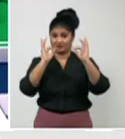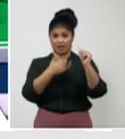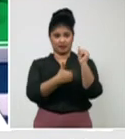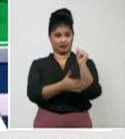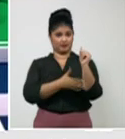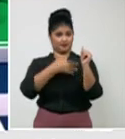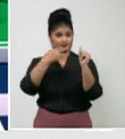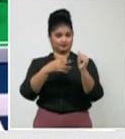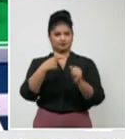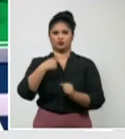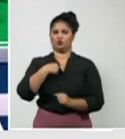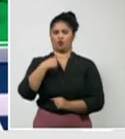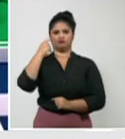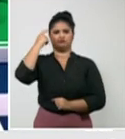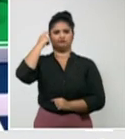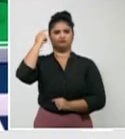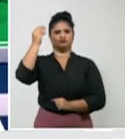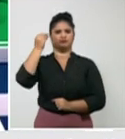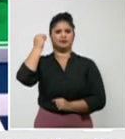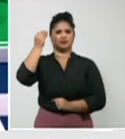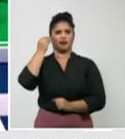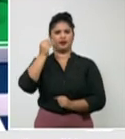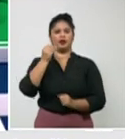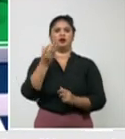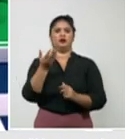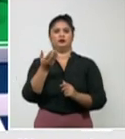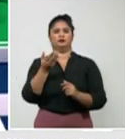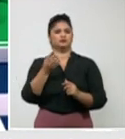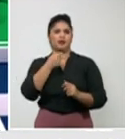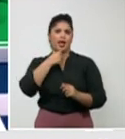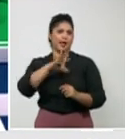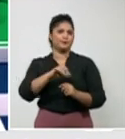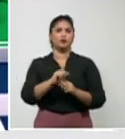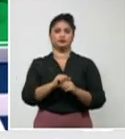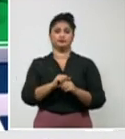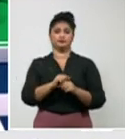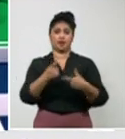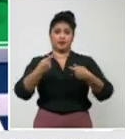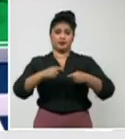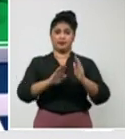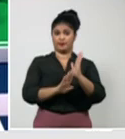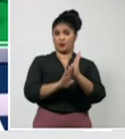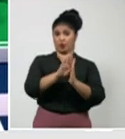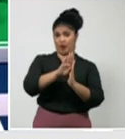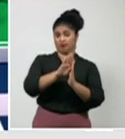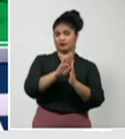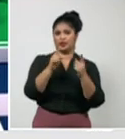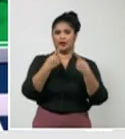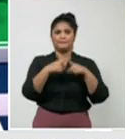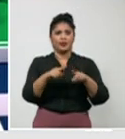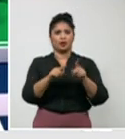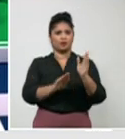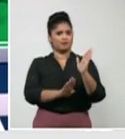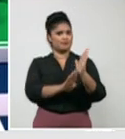las cosas no van saliendo. Bueno, primero, la característica de la